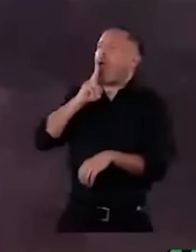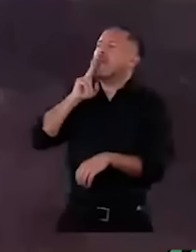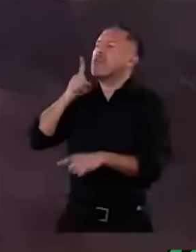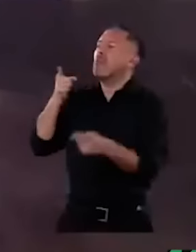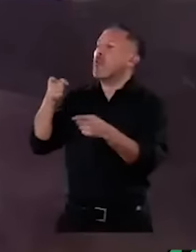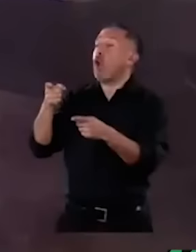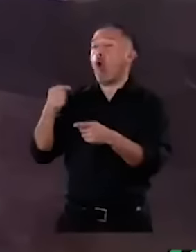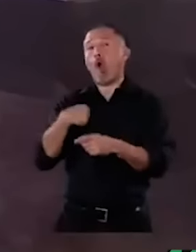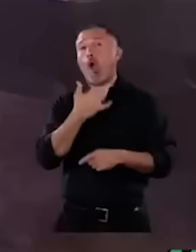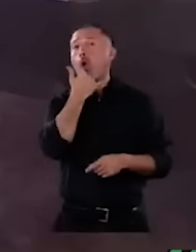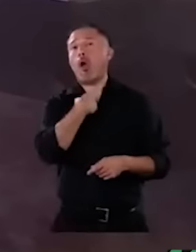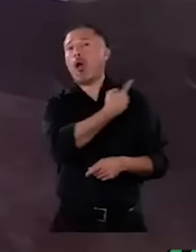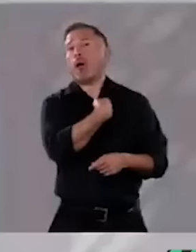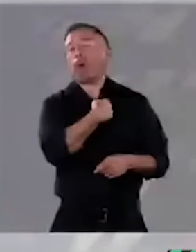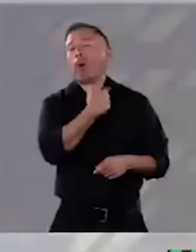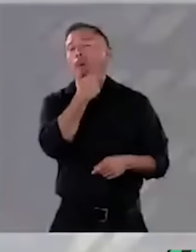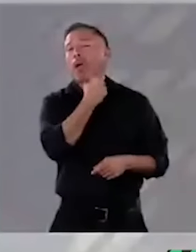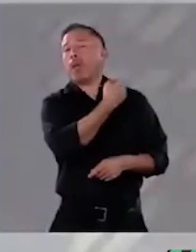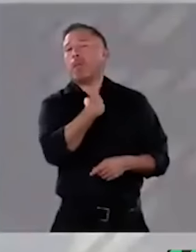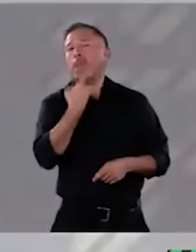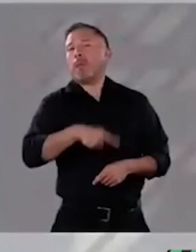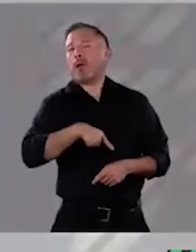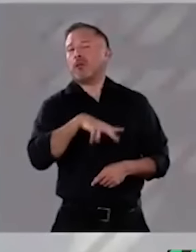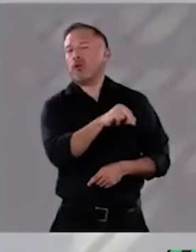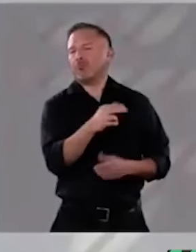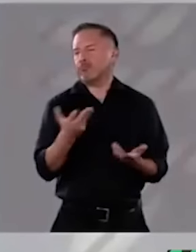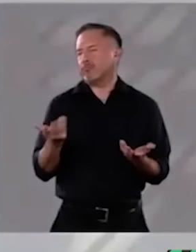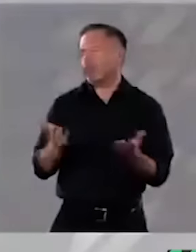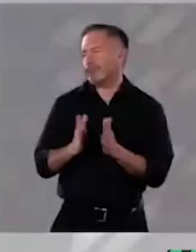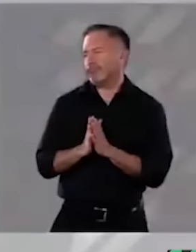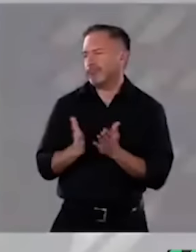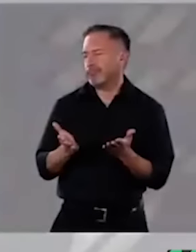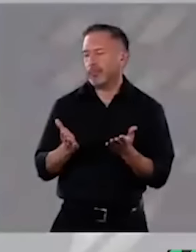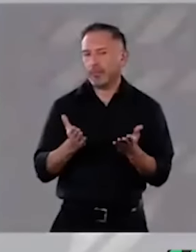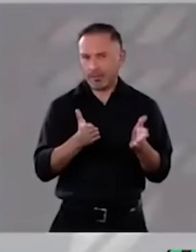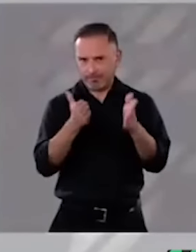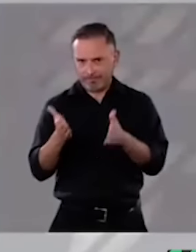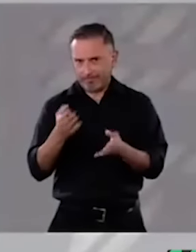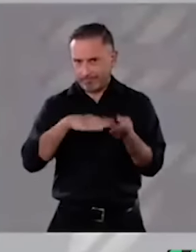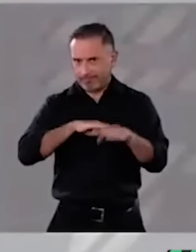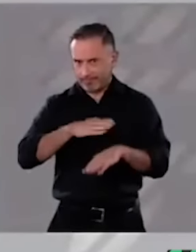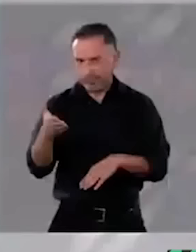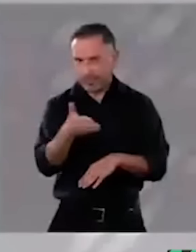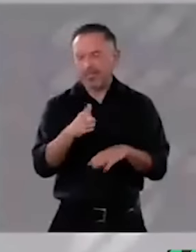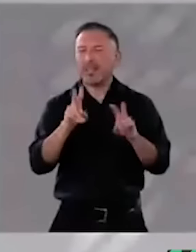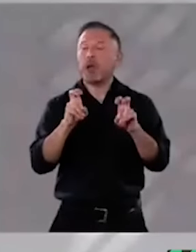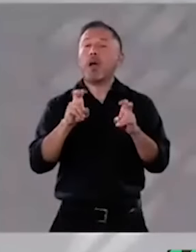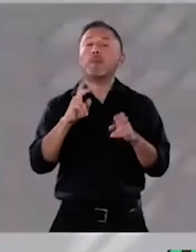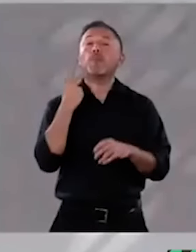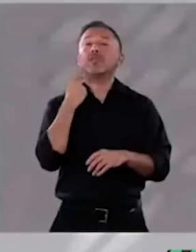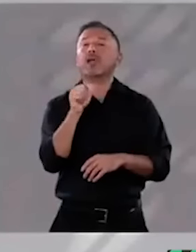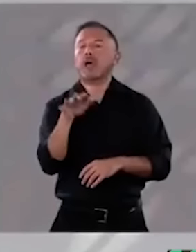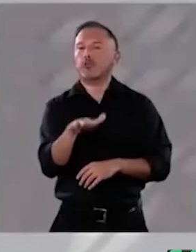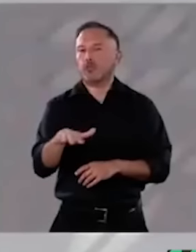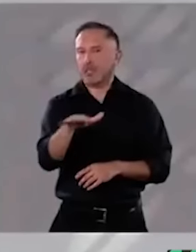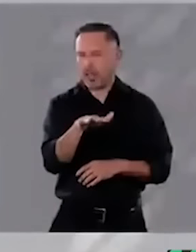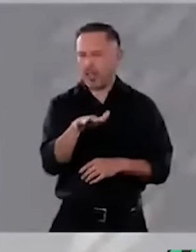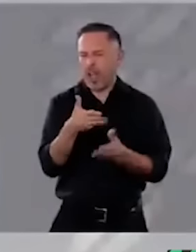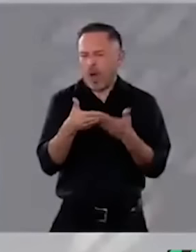Adelante, Claudia Sheinbaum. Estamos hablando de política social y hoy quiero hablar de educación. Cuando tuve 15 años